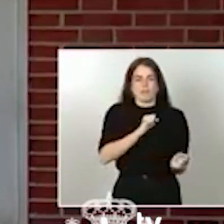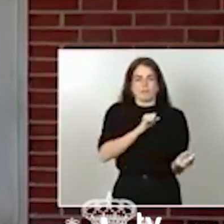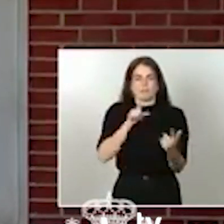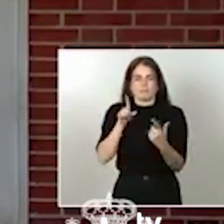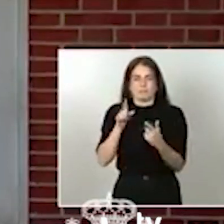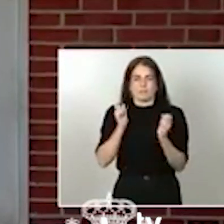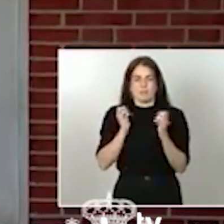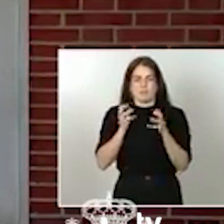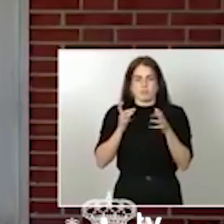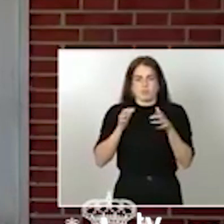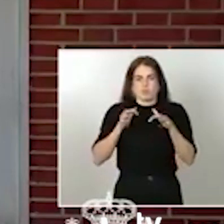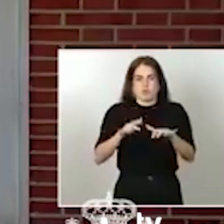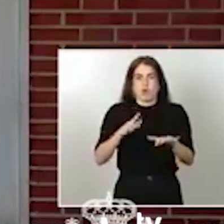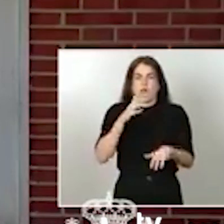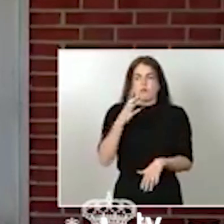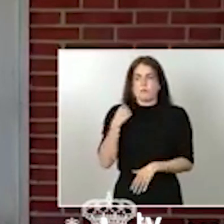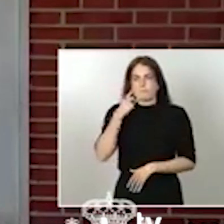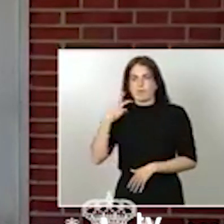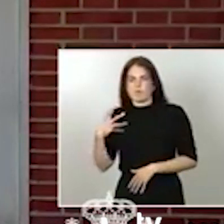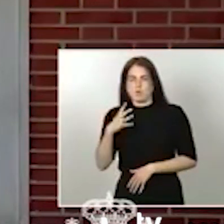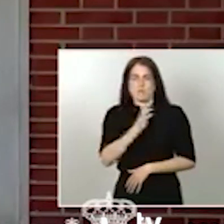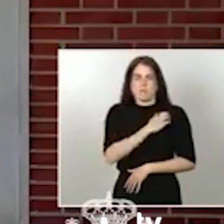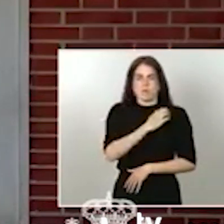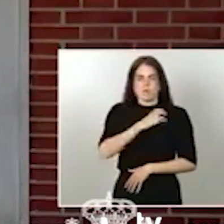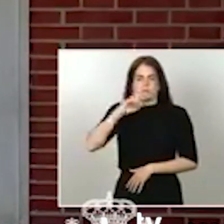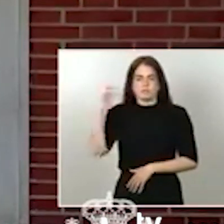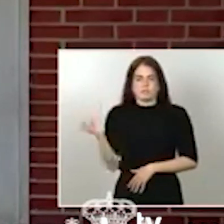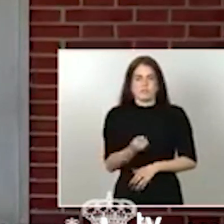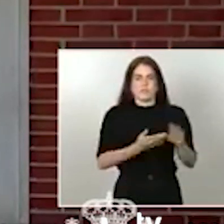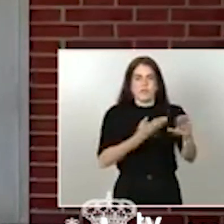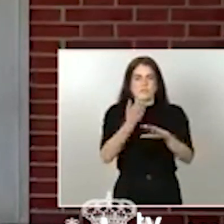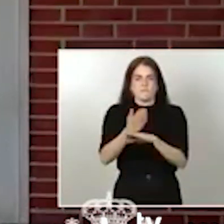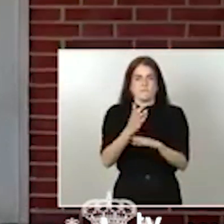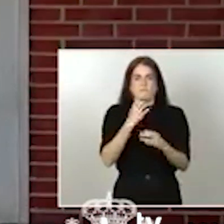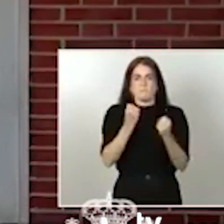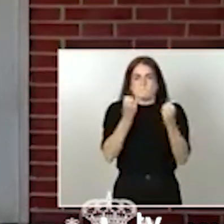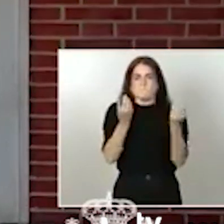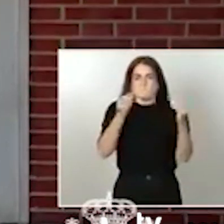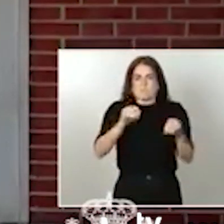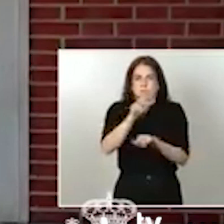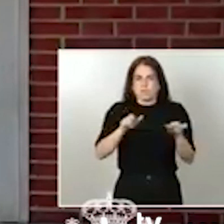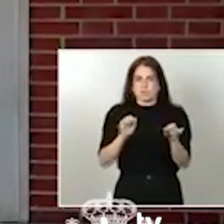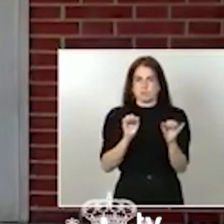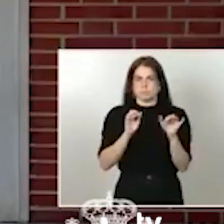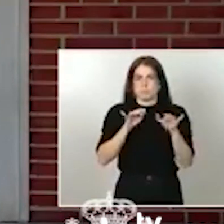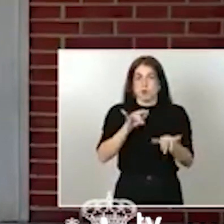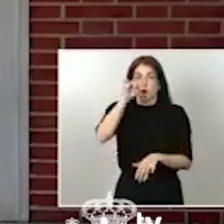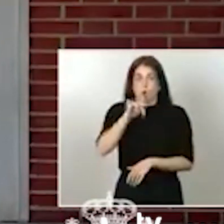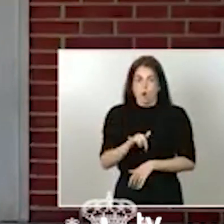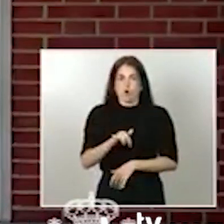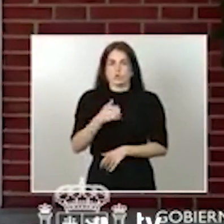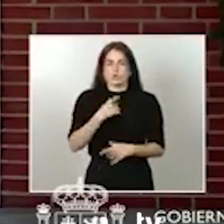y las fuerzas y cuerpos de seguridad del estado han sido reforzadas en estas dos ciudades españolas hoy mismo quiero comunicarles